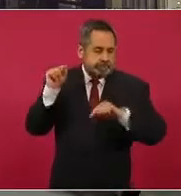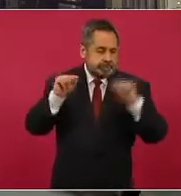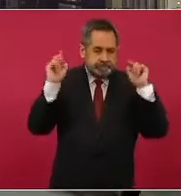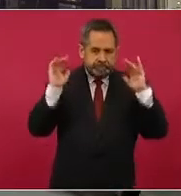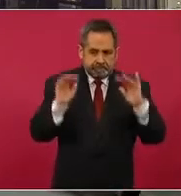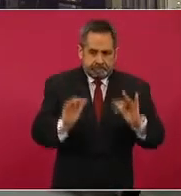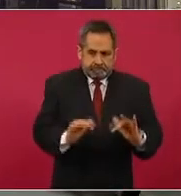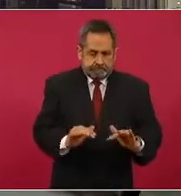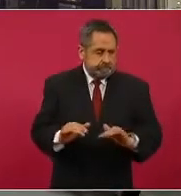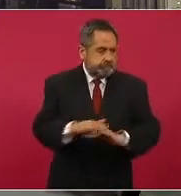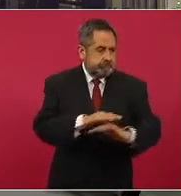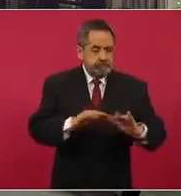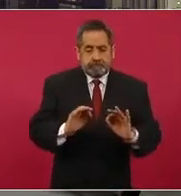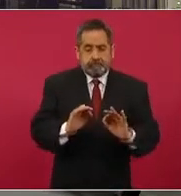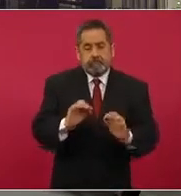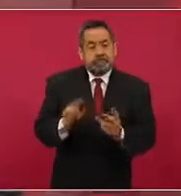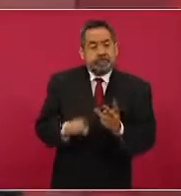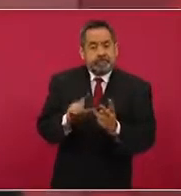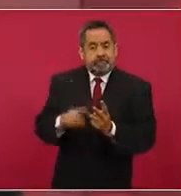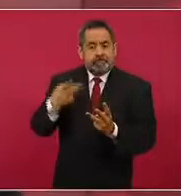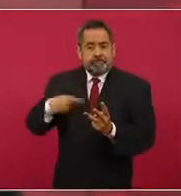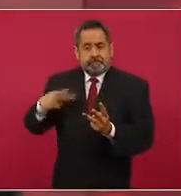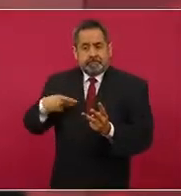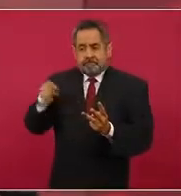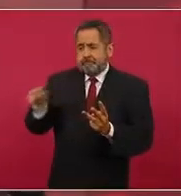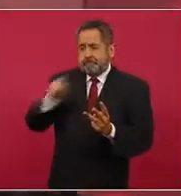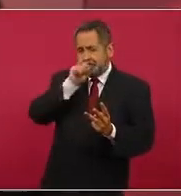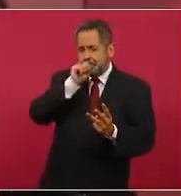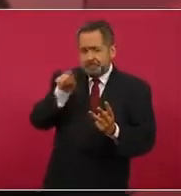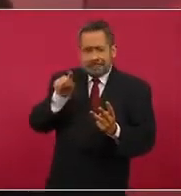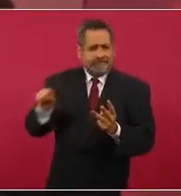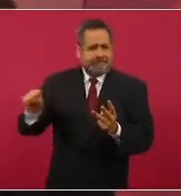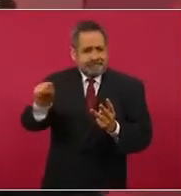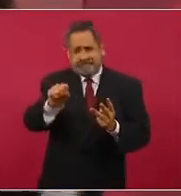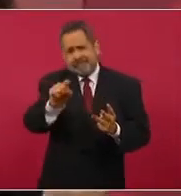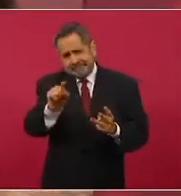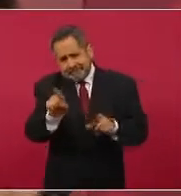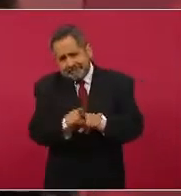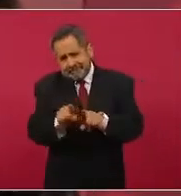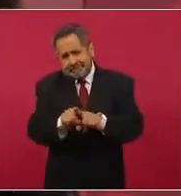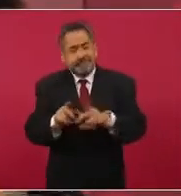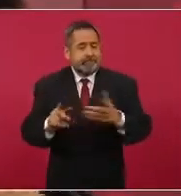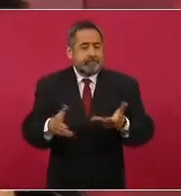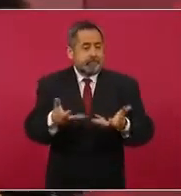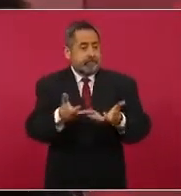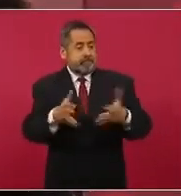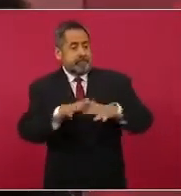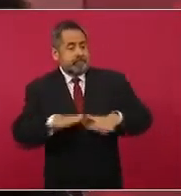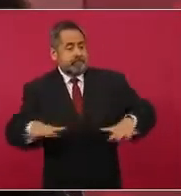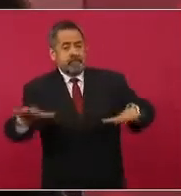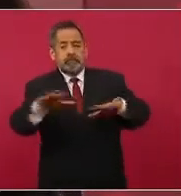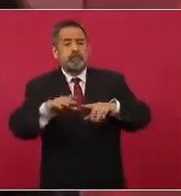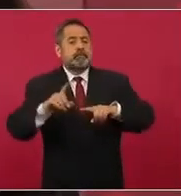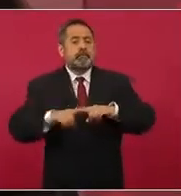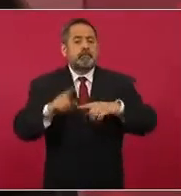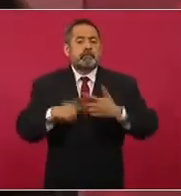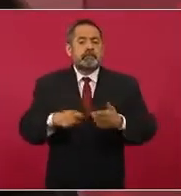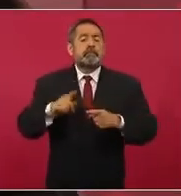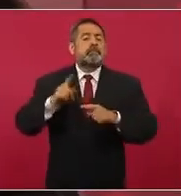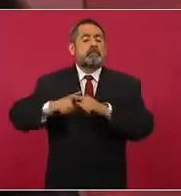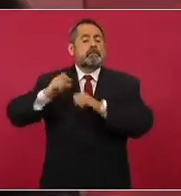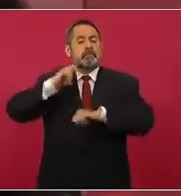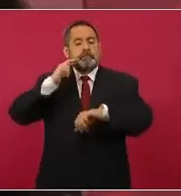y segundo para la gente, porque esa superficie va a ser manejada por